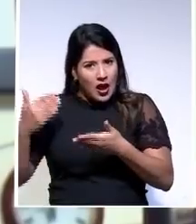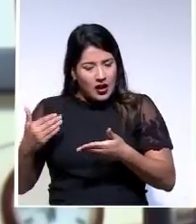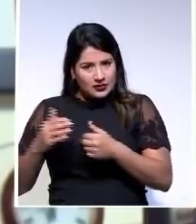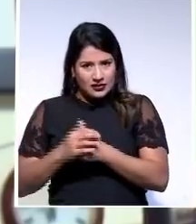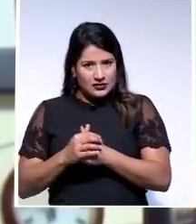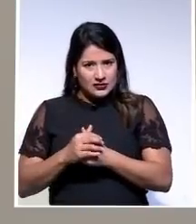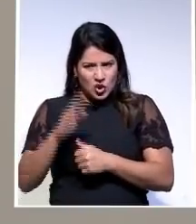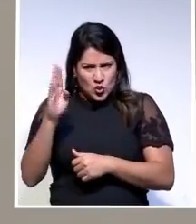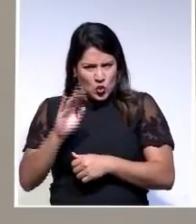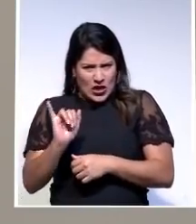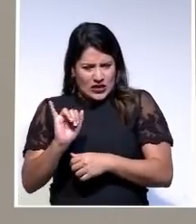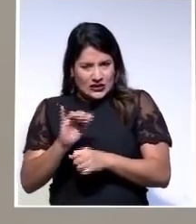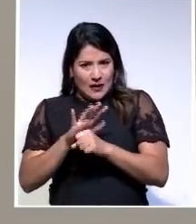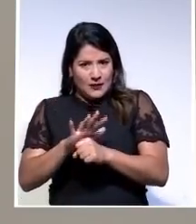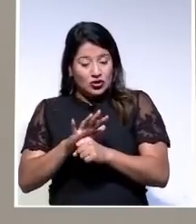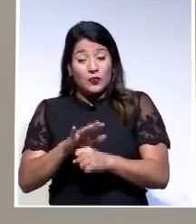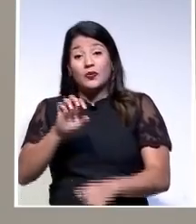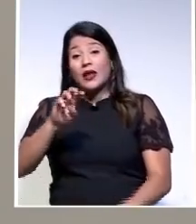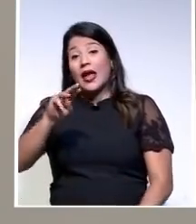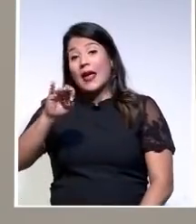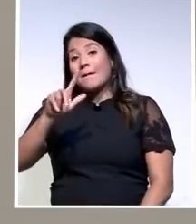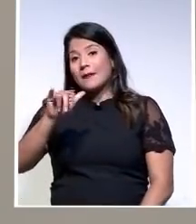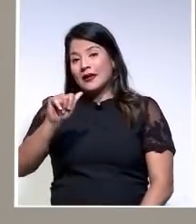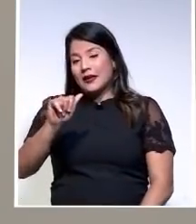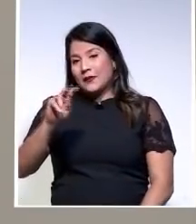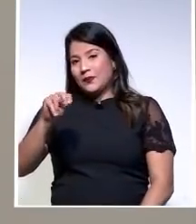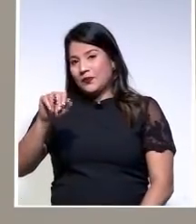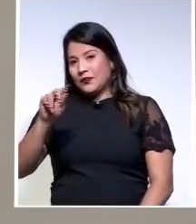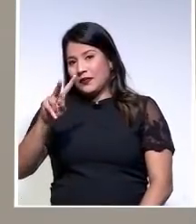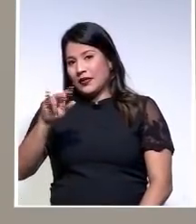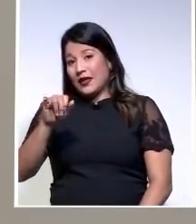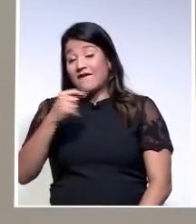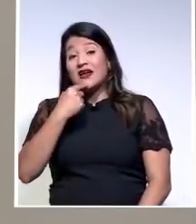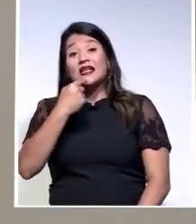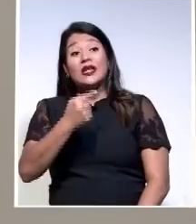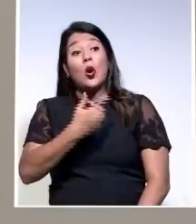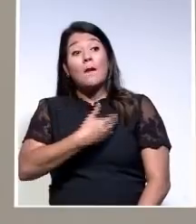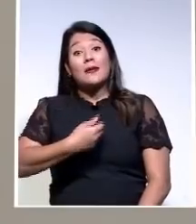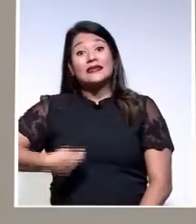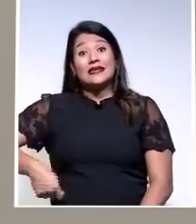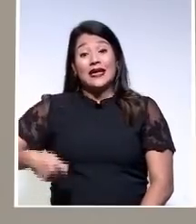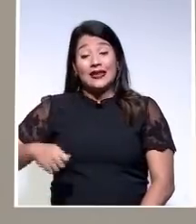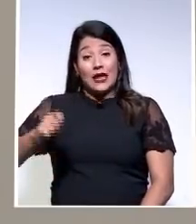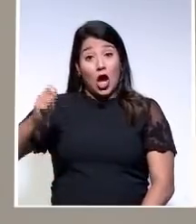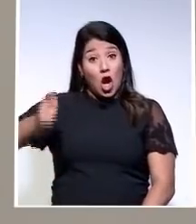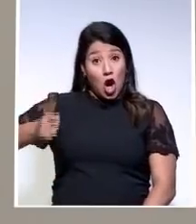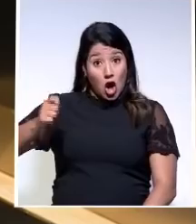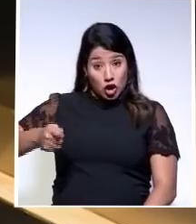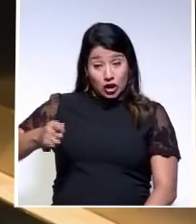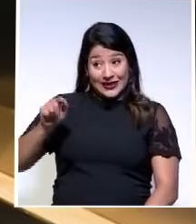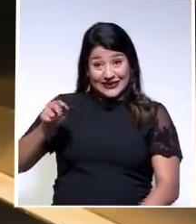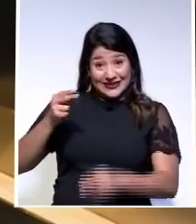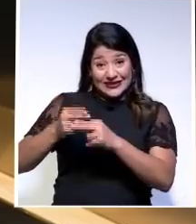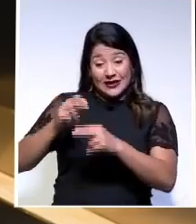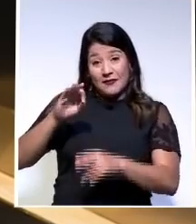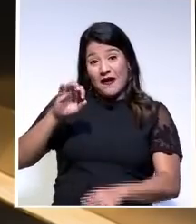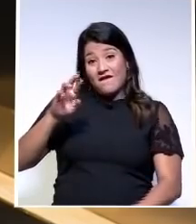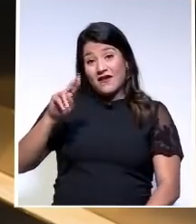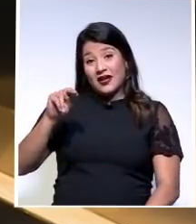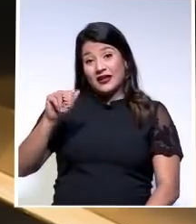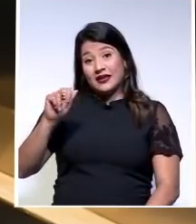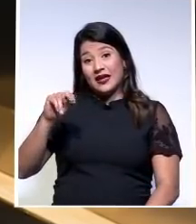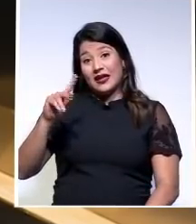habido ese tipo de presión. Emilia Navas había señalado a Fernando Cruz, presidente de la Corte Suprema de Justicia, como uno de los magistrados que la presionó para que dejara su cargo,